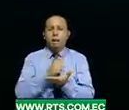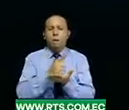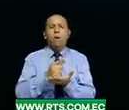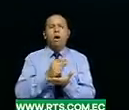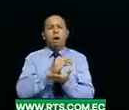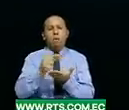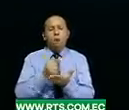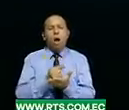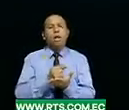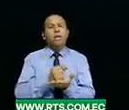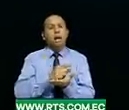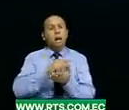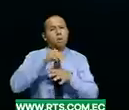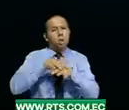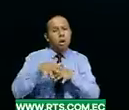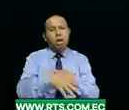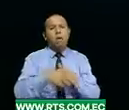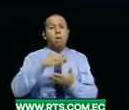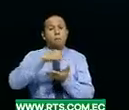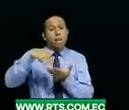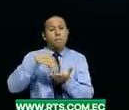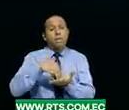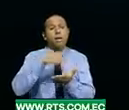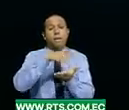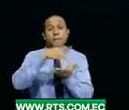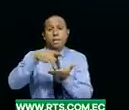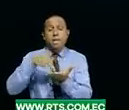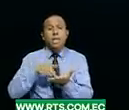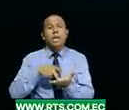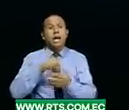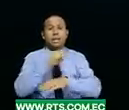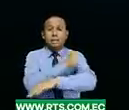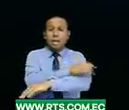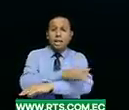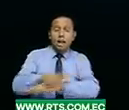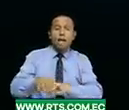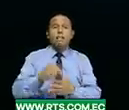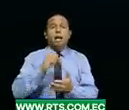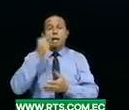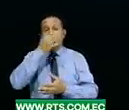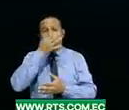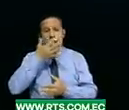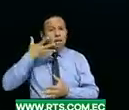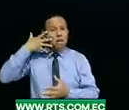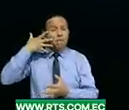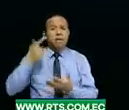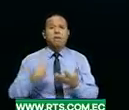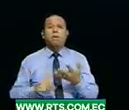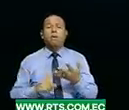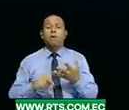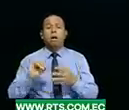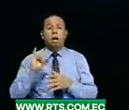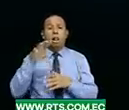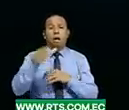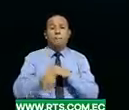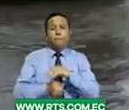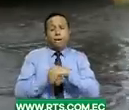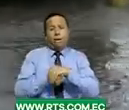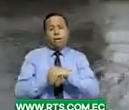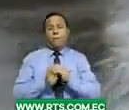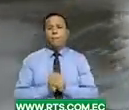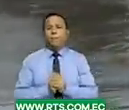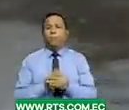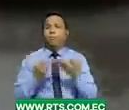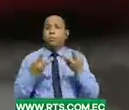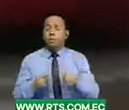Ríos, Manabí, Pichincha, Santa Elena, Santo Domingo de los Áchilas y las Islas Galápagos.